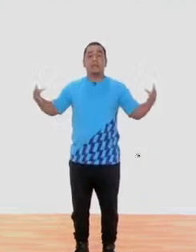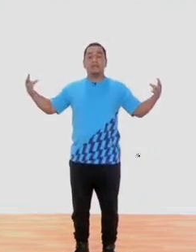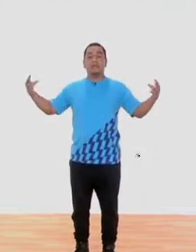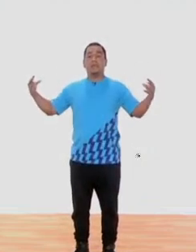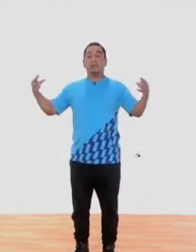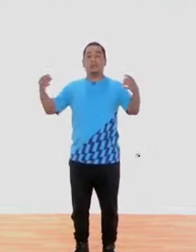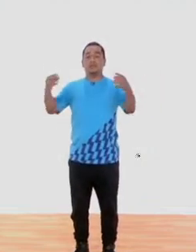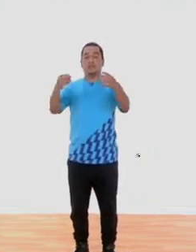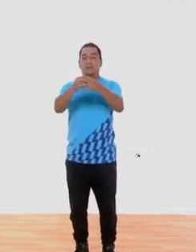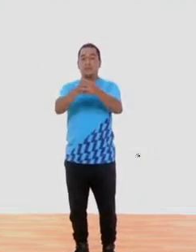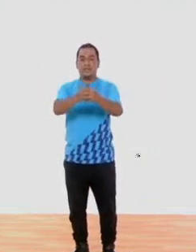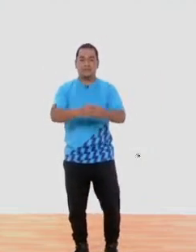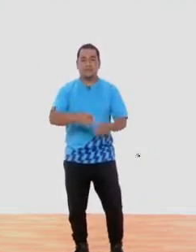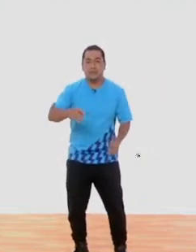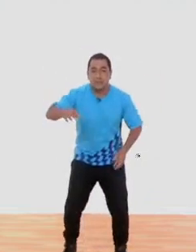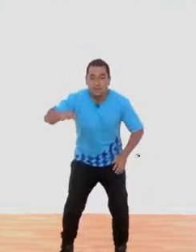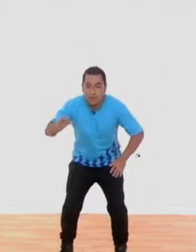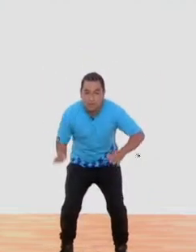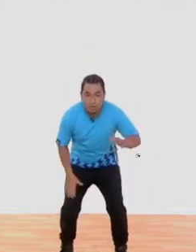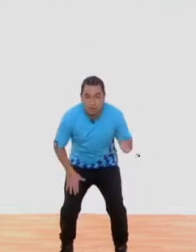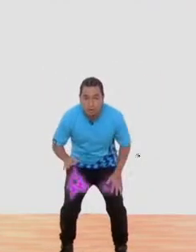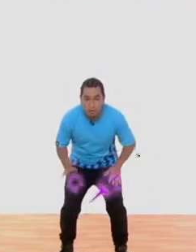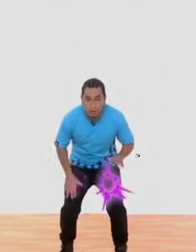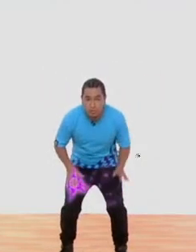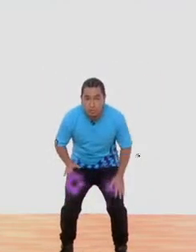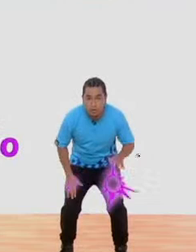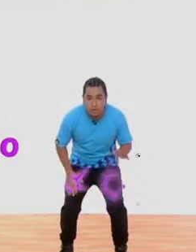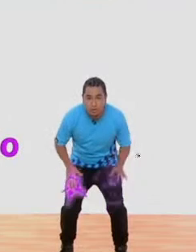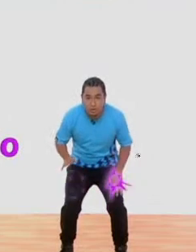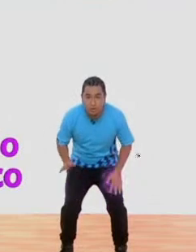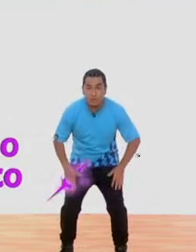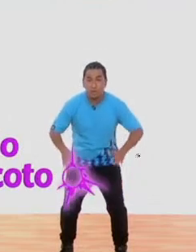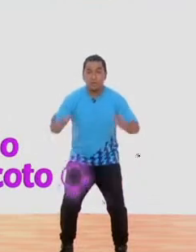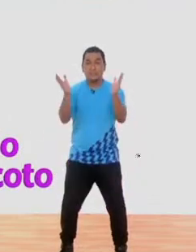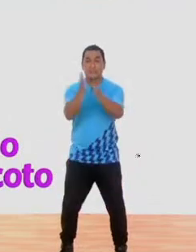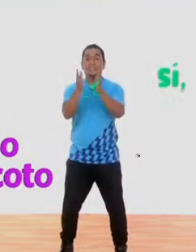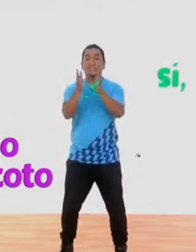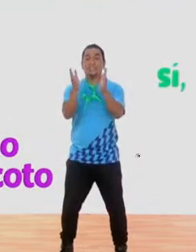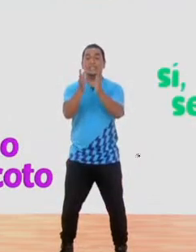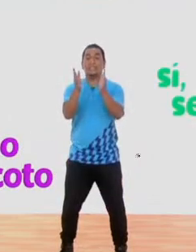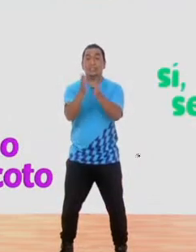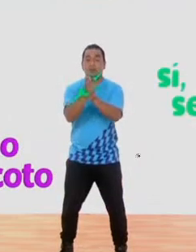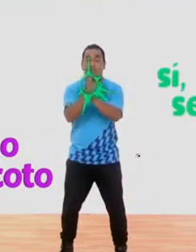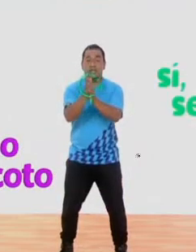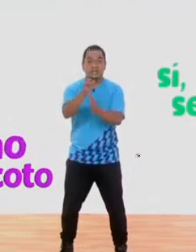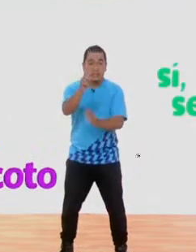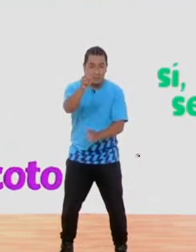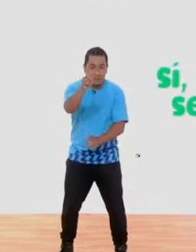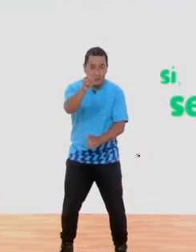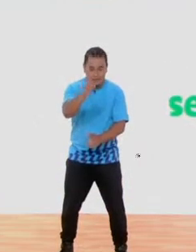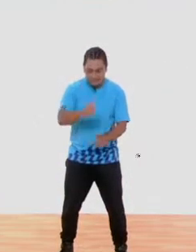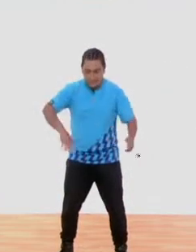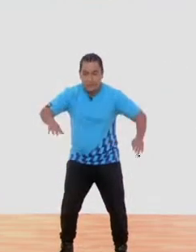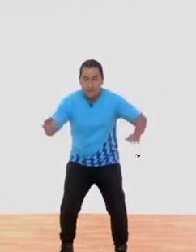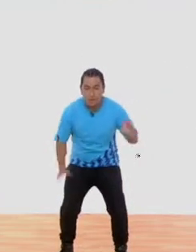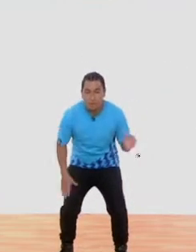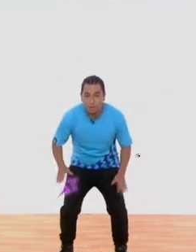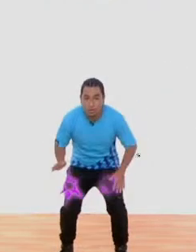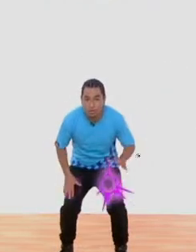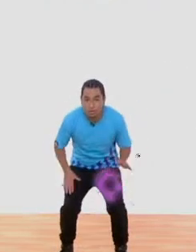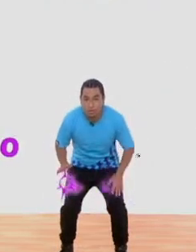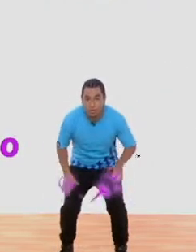chicos. Para terminar nuestra frase. Yo no compartan su like. Lleguen, sí, compartan sí, su like para llegar a más chicos, para que vengan más